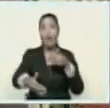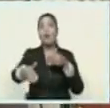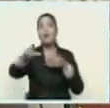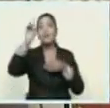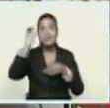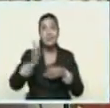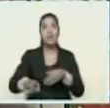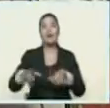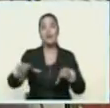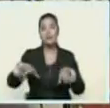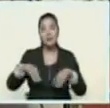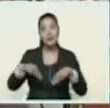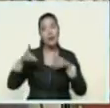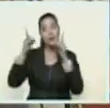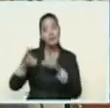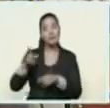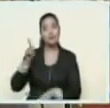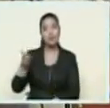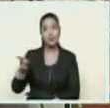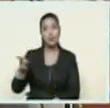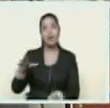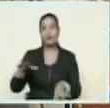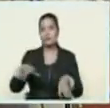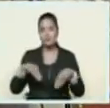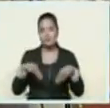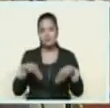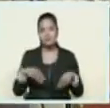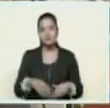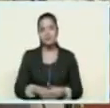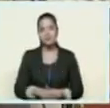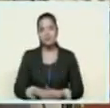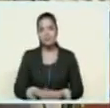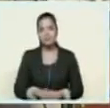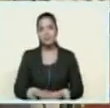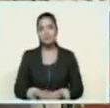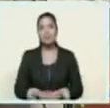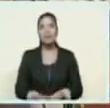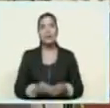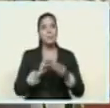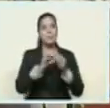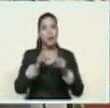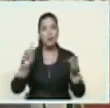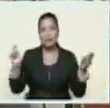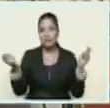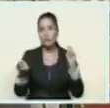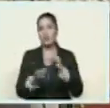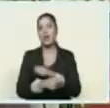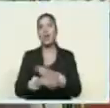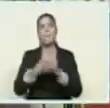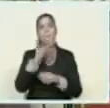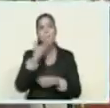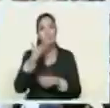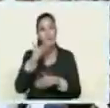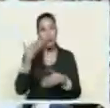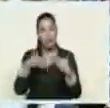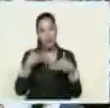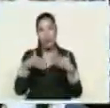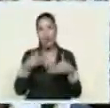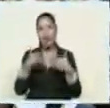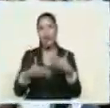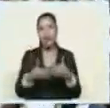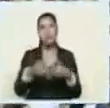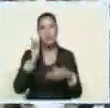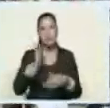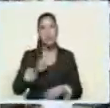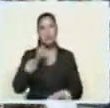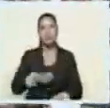vélez no puede ser el mando del argentino b para reestructurarla para mejorarla y